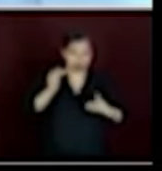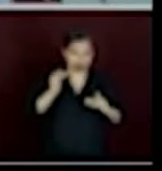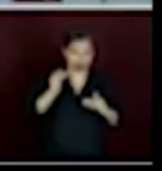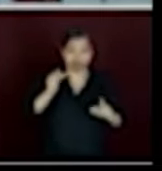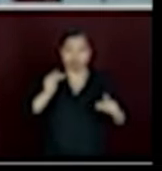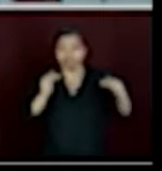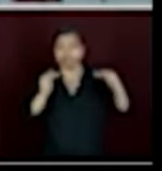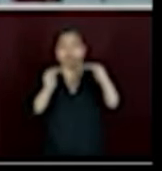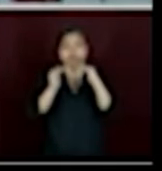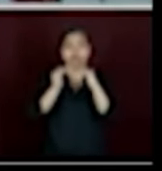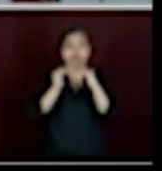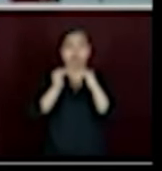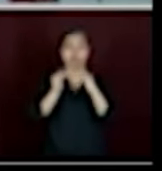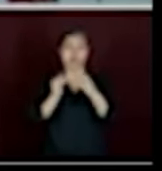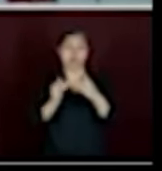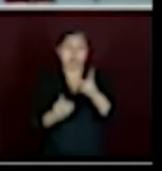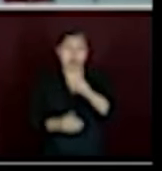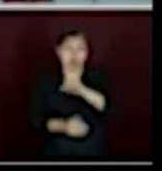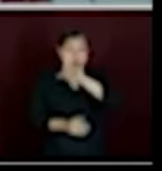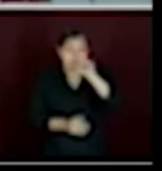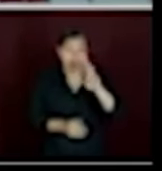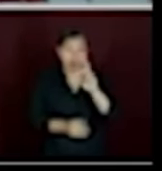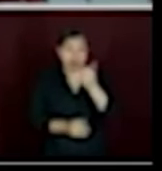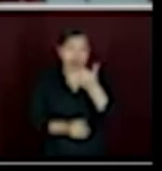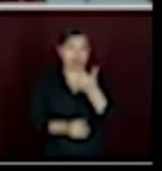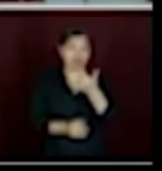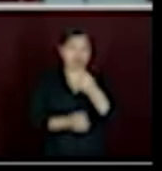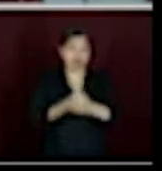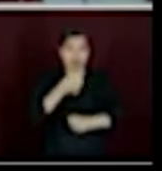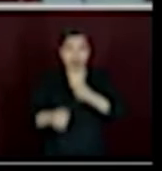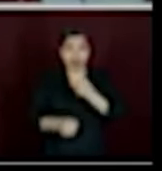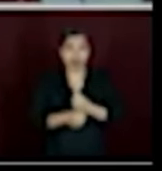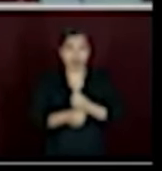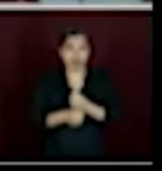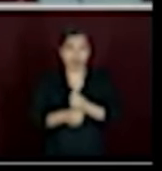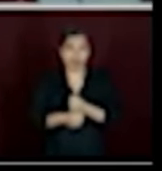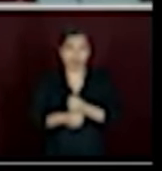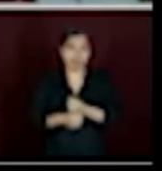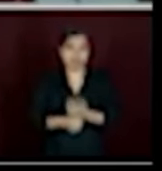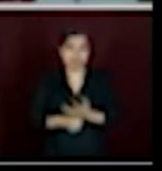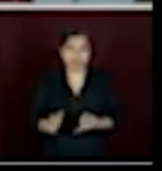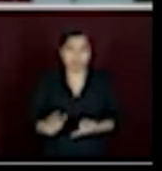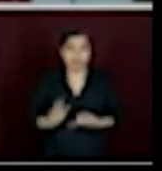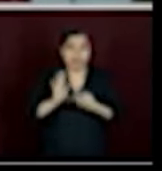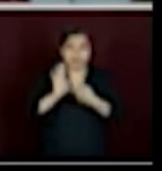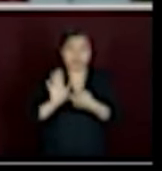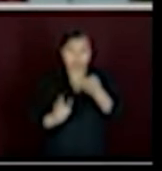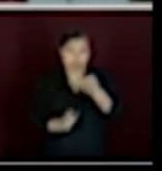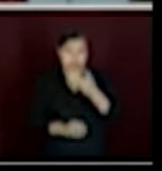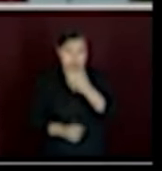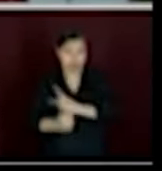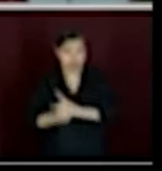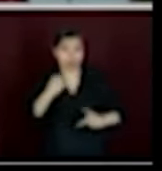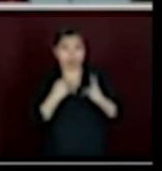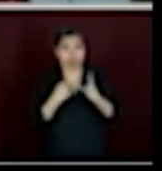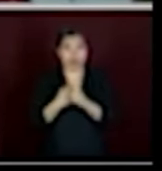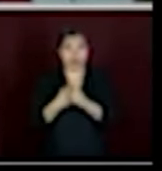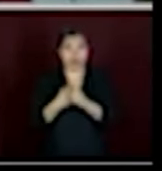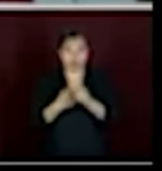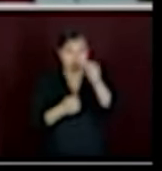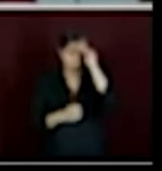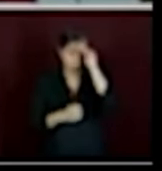motivó, pero también le dio un reconocimiento al presidente muy amplio, Pepe, y te diría que la